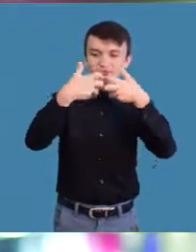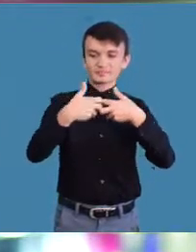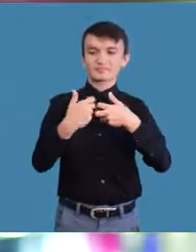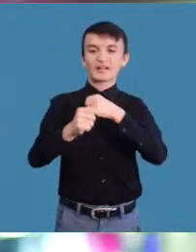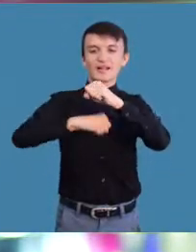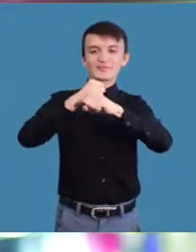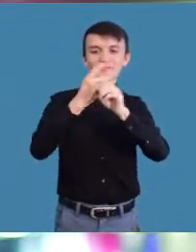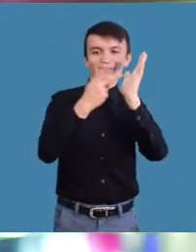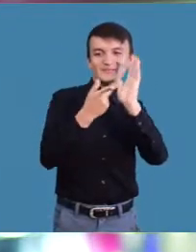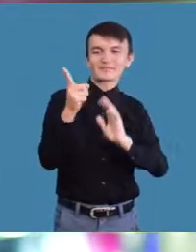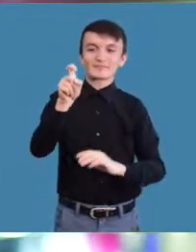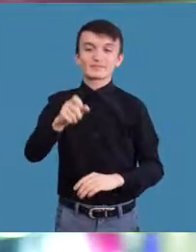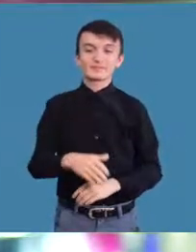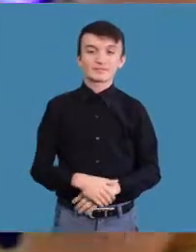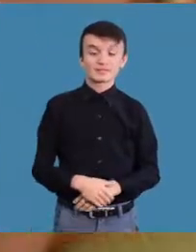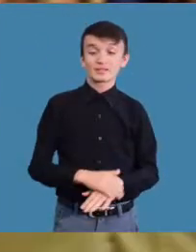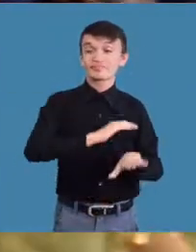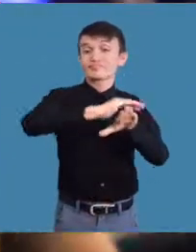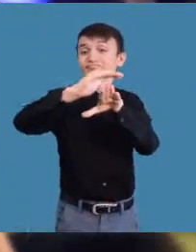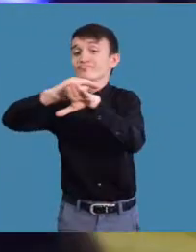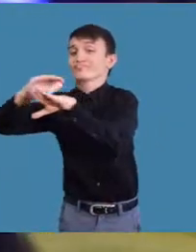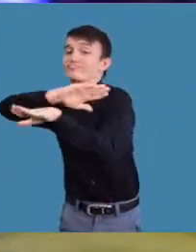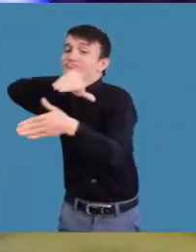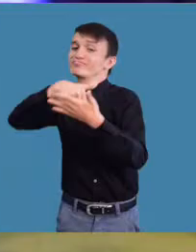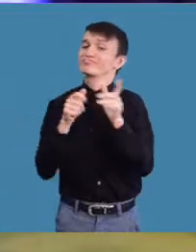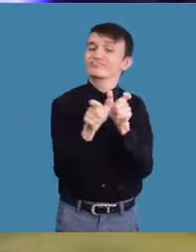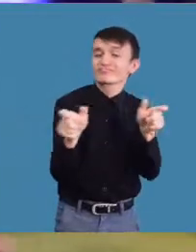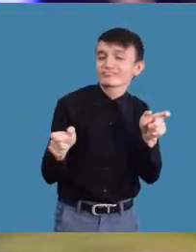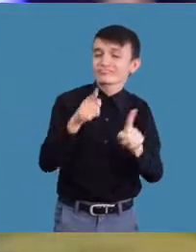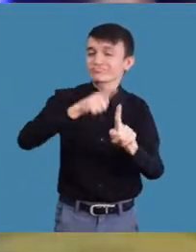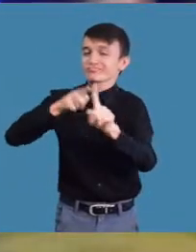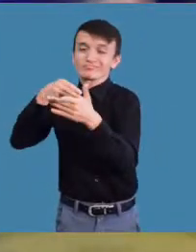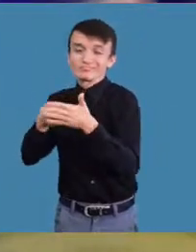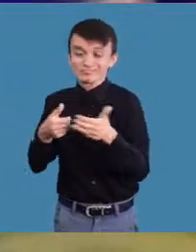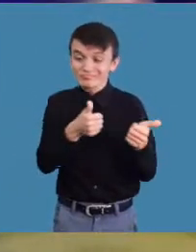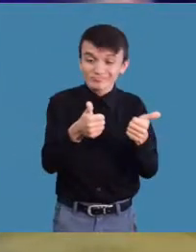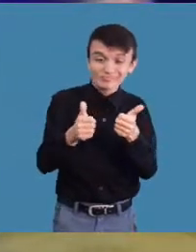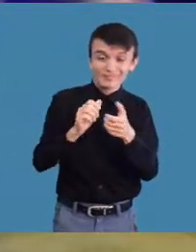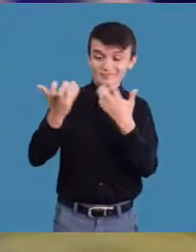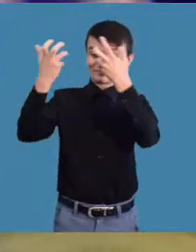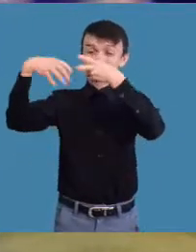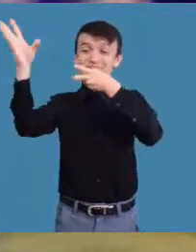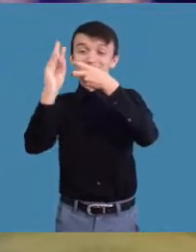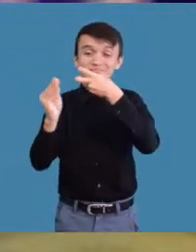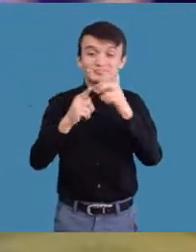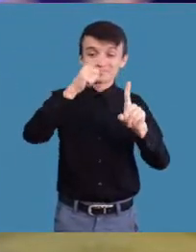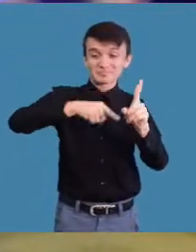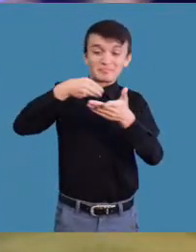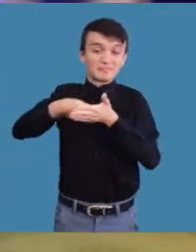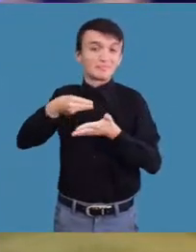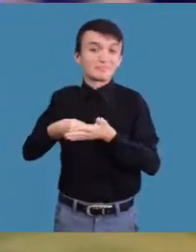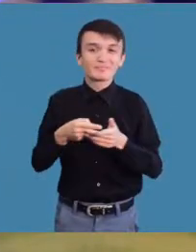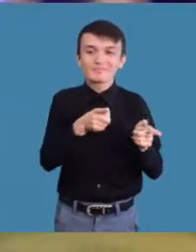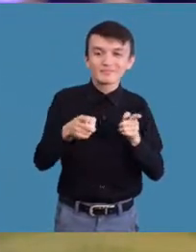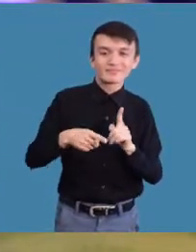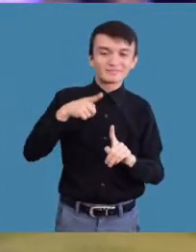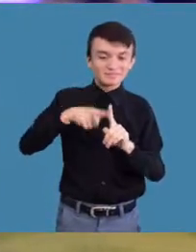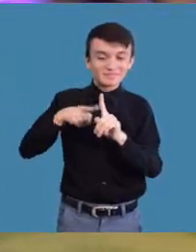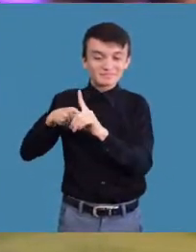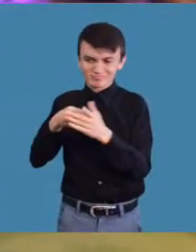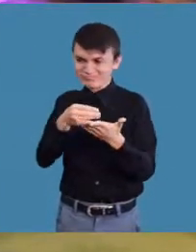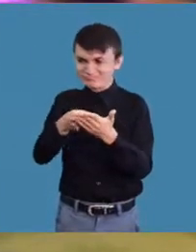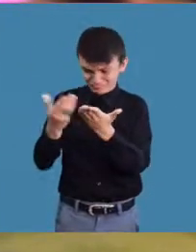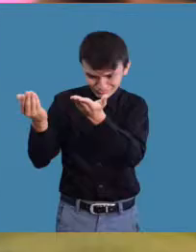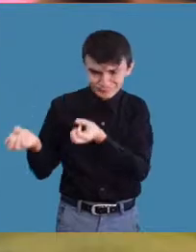Quintío, versión 2016. Bueno, y la gran invitación para todos los usuarios de la empresa Energía El Quintío para que paguen oportunamente